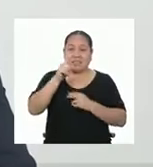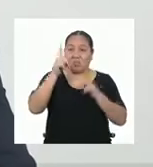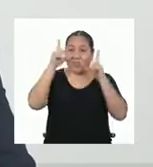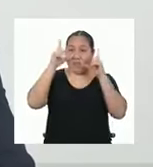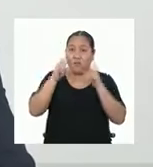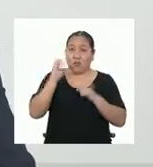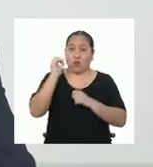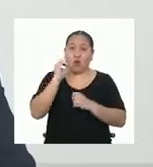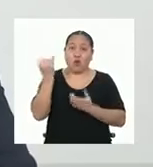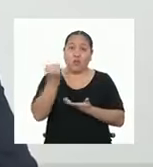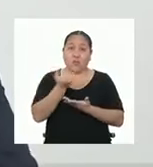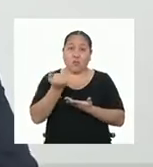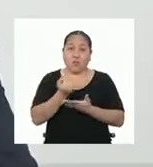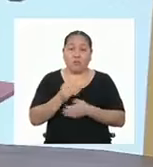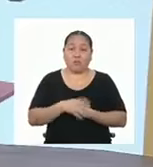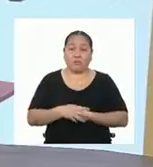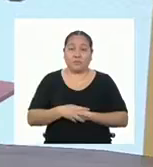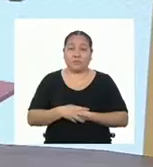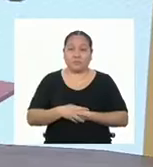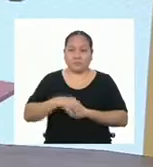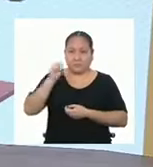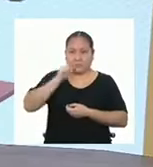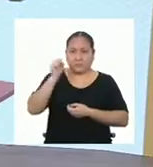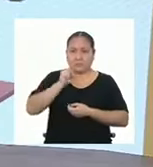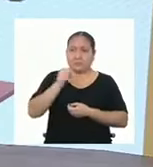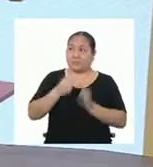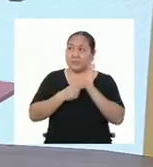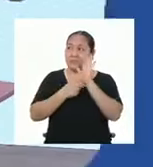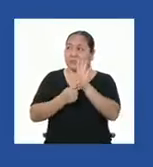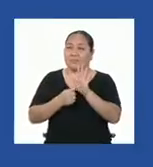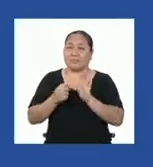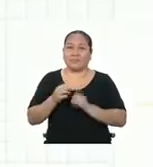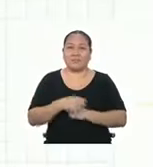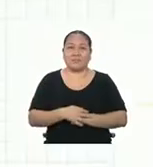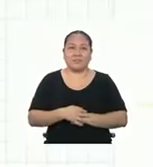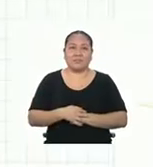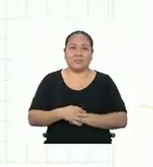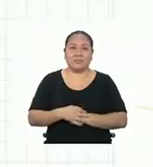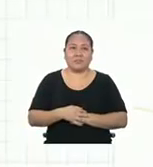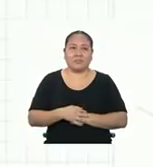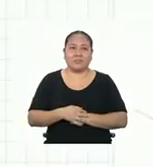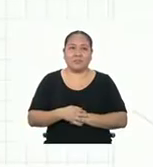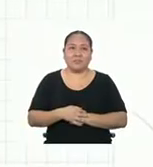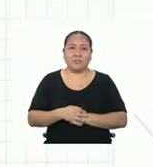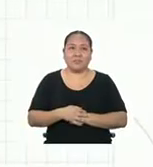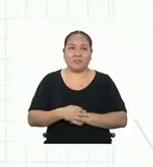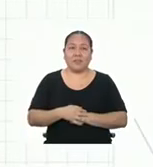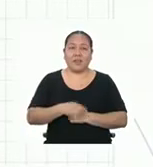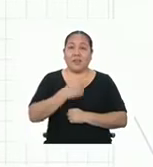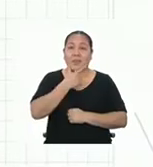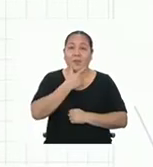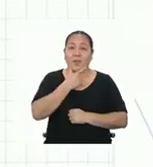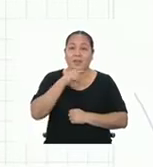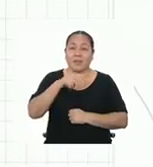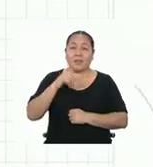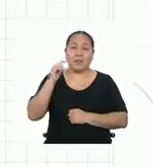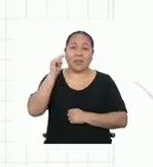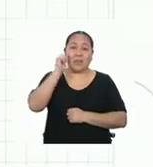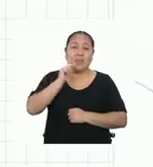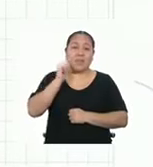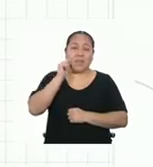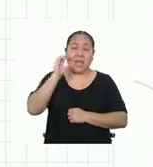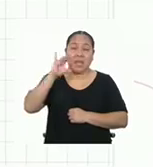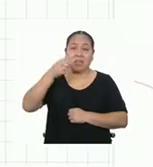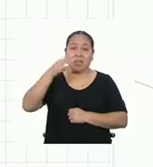foto o un dibujo de sus terrenos? Sí, sí, le enseño El terreno en color amarillo es el de mi tía